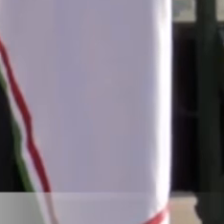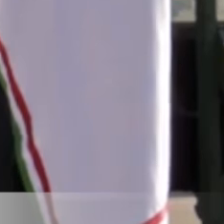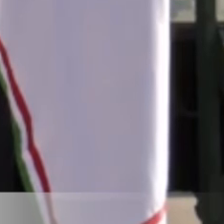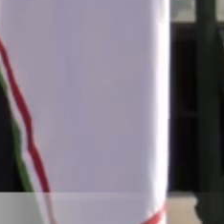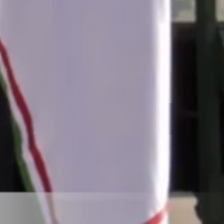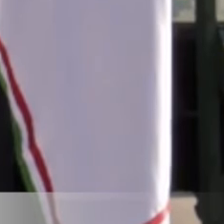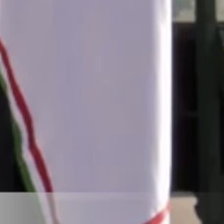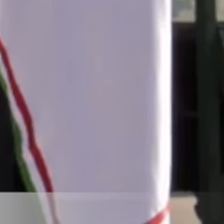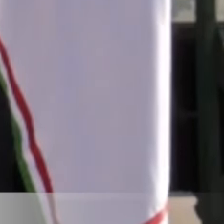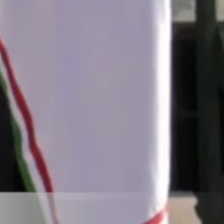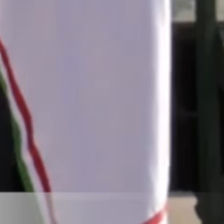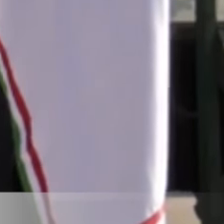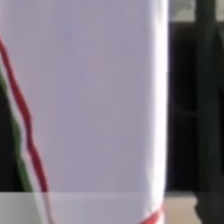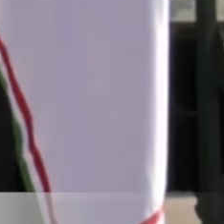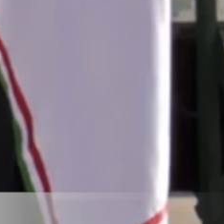de Veracruz.